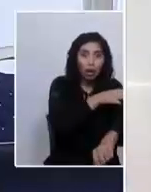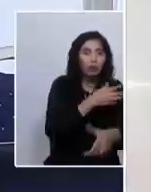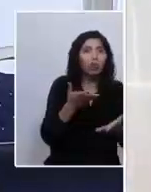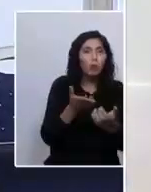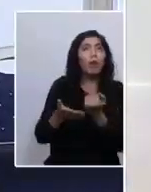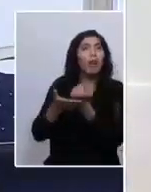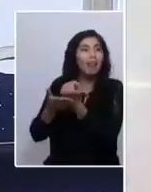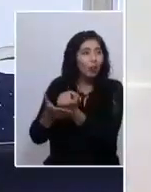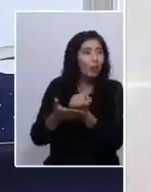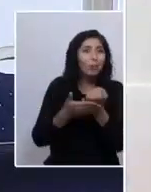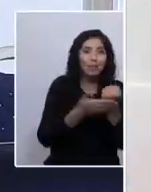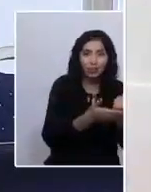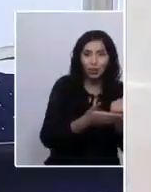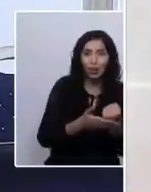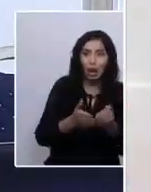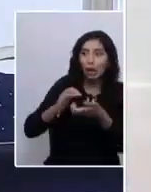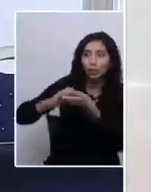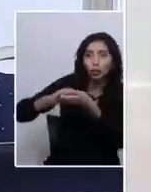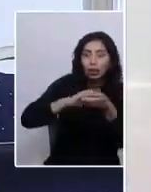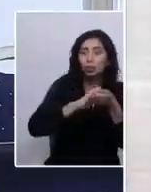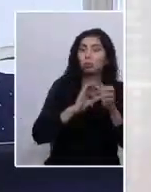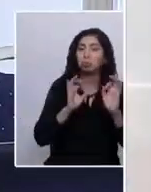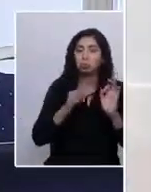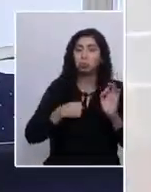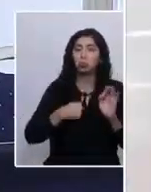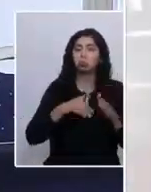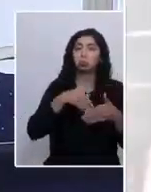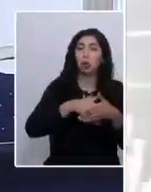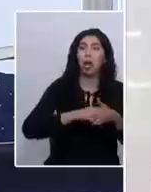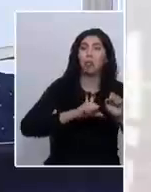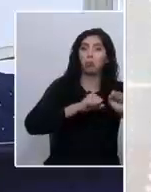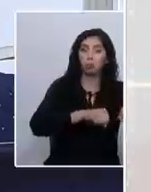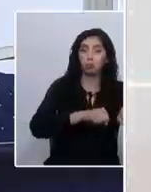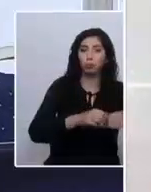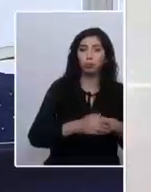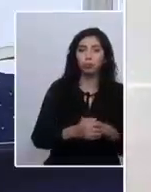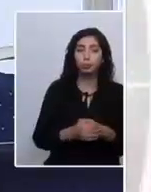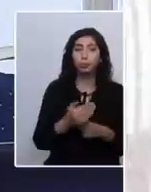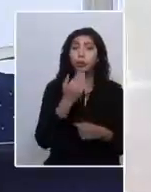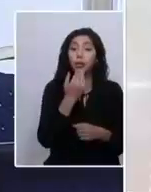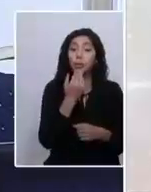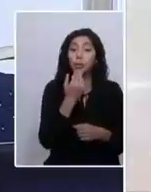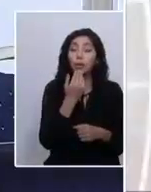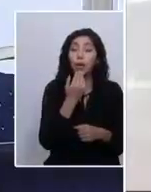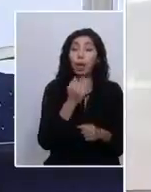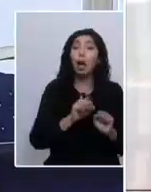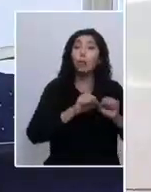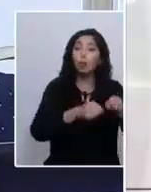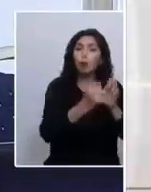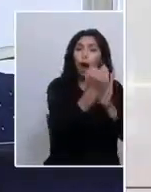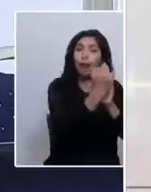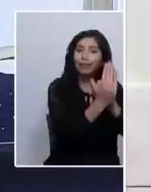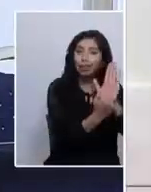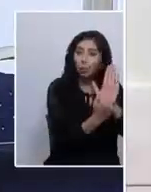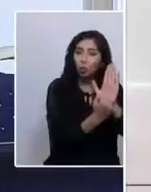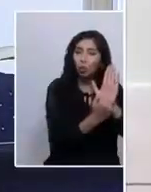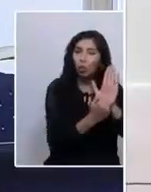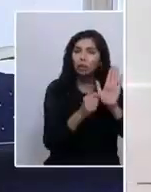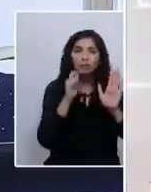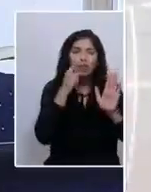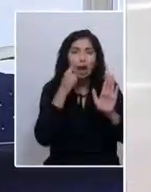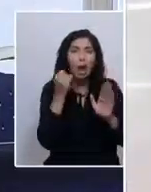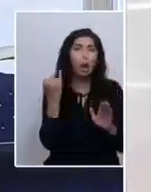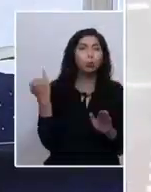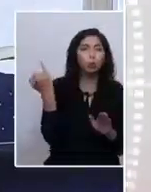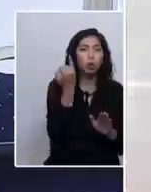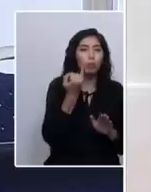así que parece evidente que si es que no consensúan indicaciones se van a caer y se van a aprobar menos que los otros colectivos que sí hablan. Hay otros que hacen una especie de